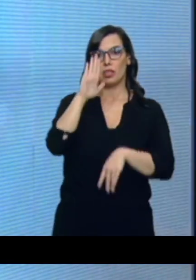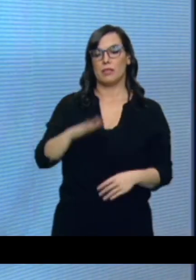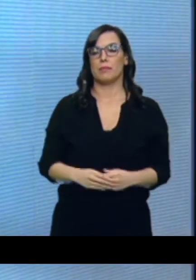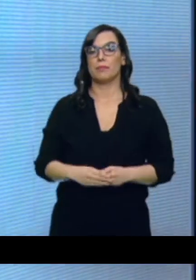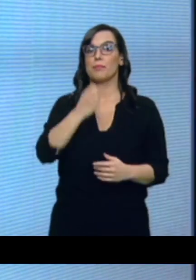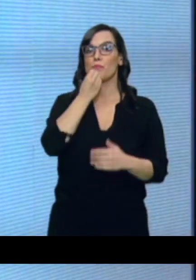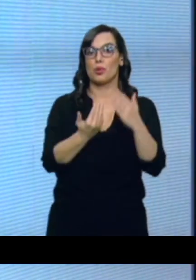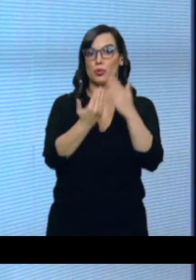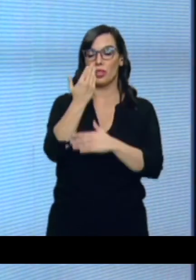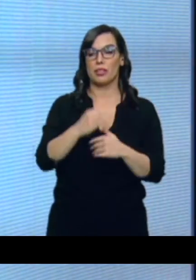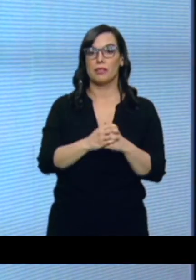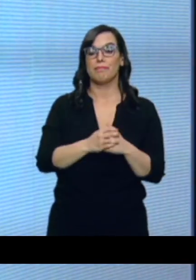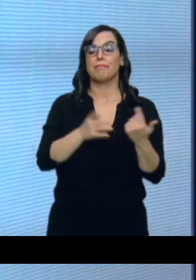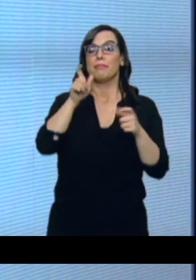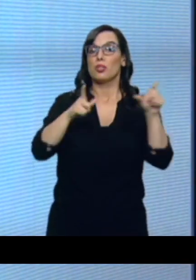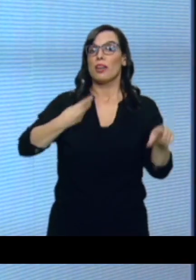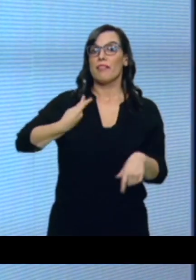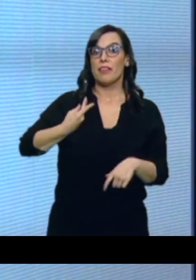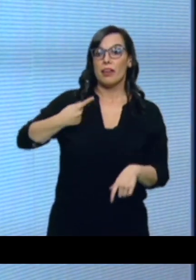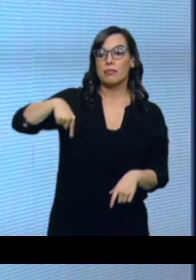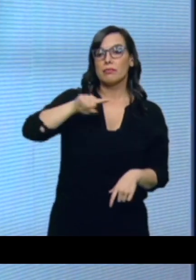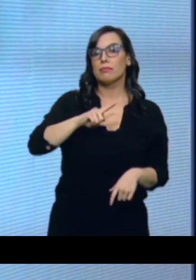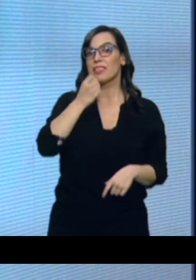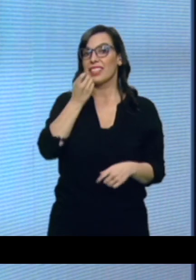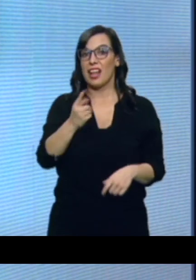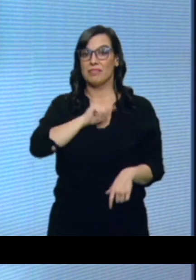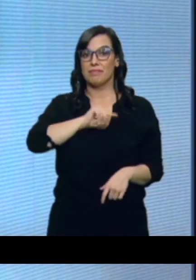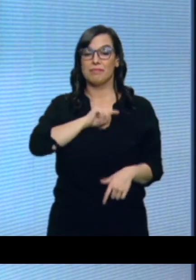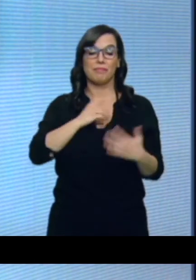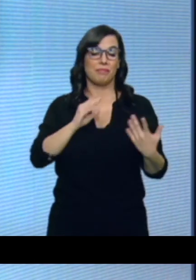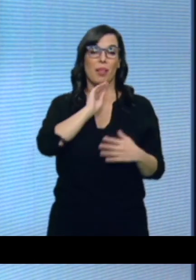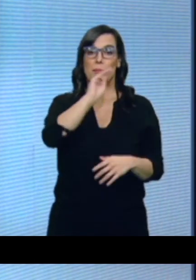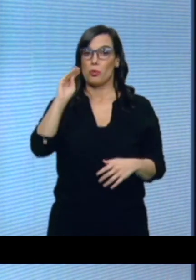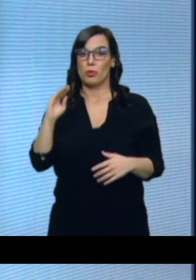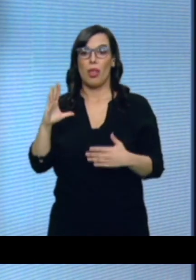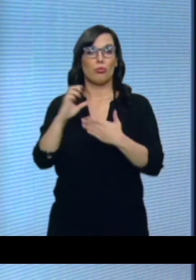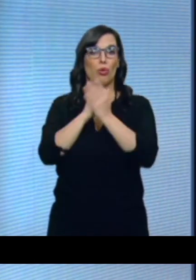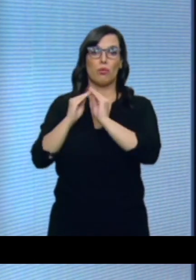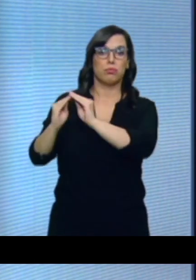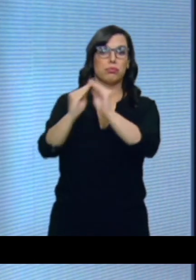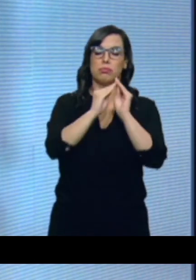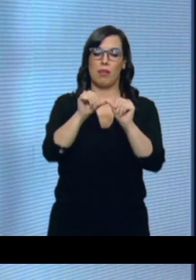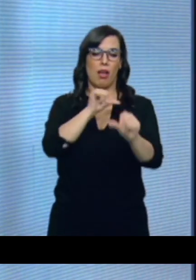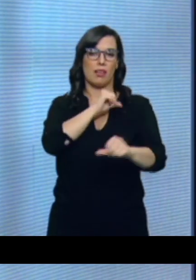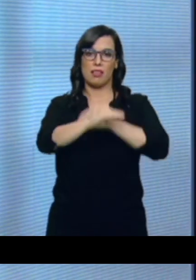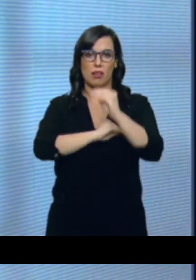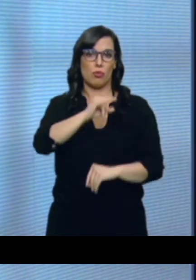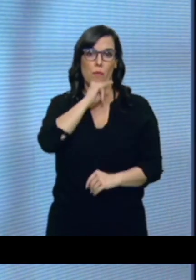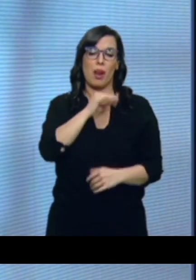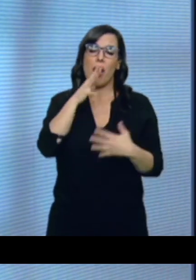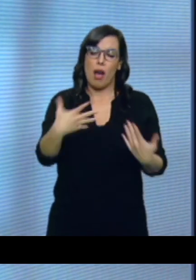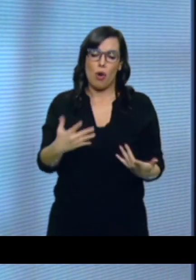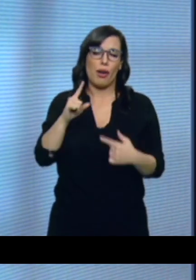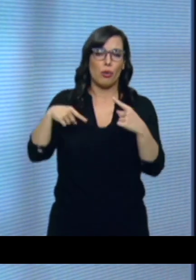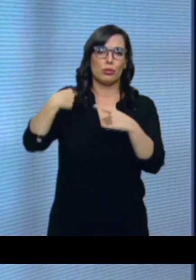Buenos días. ¿Y cómo se lo han tomado los ciudadanos? Bueno, pues a todos a los que hemos preguntado coinciden, se han hecho mal las cosas y ahora hay que sufrir